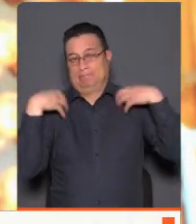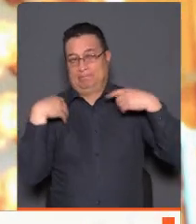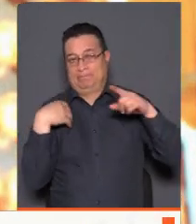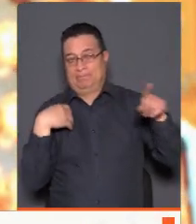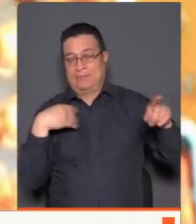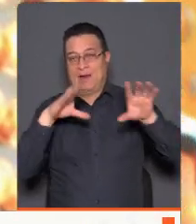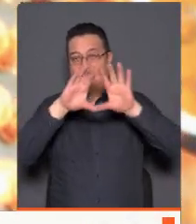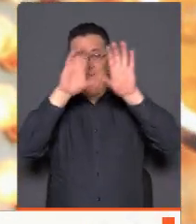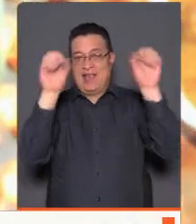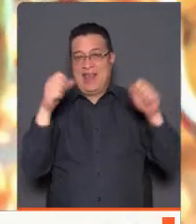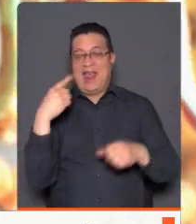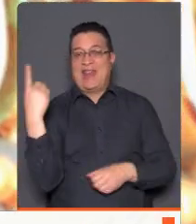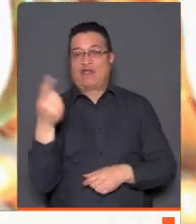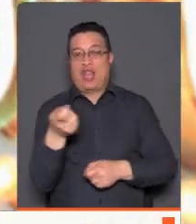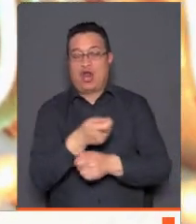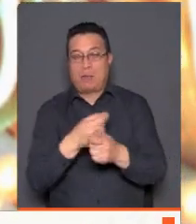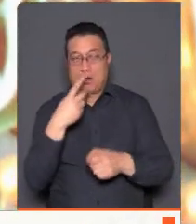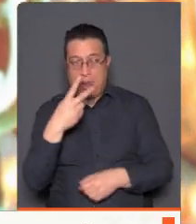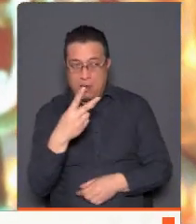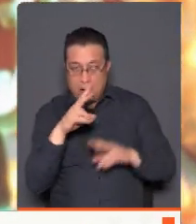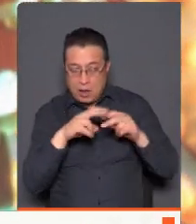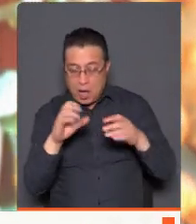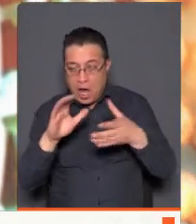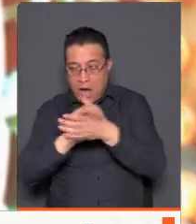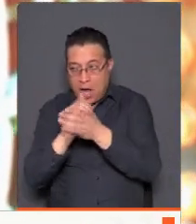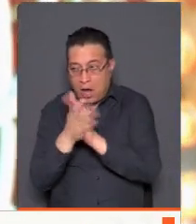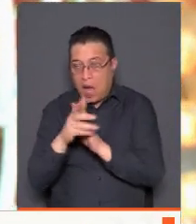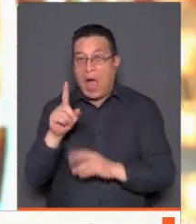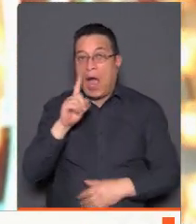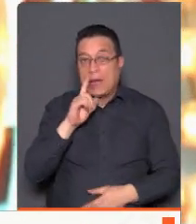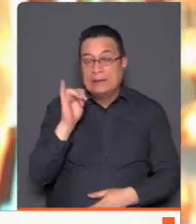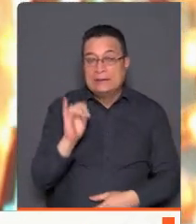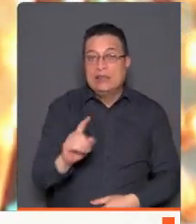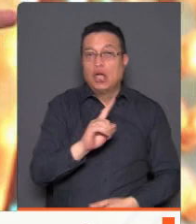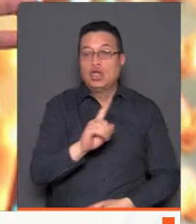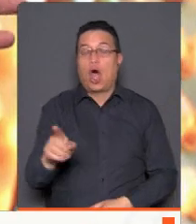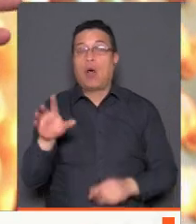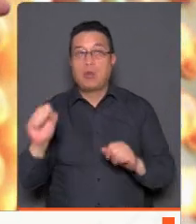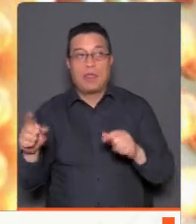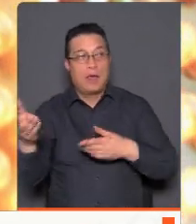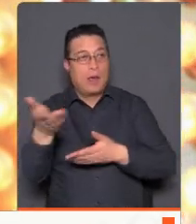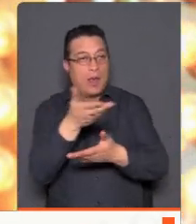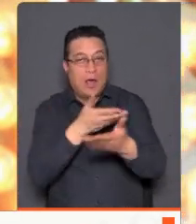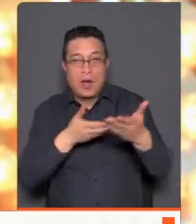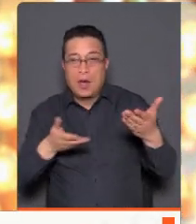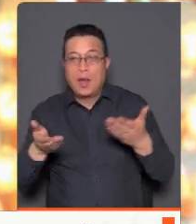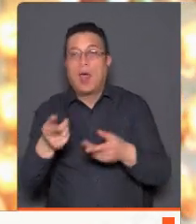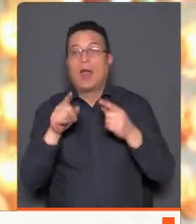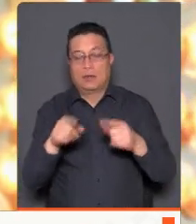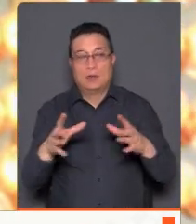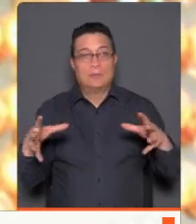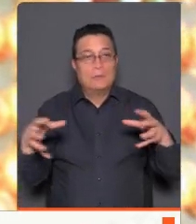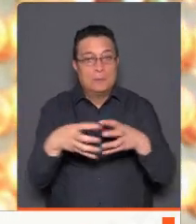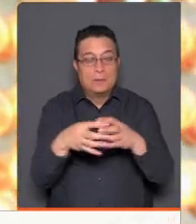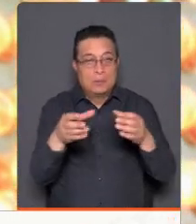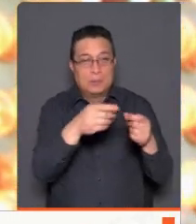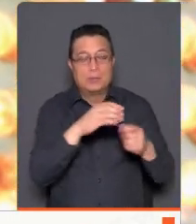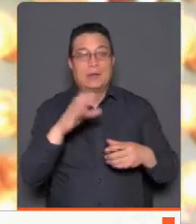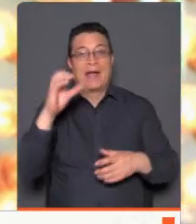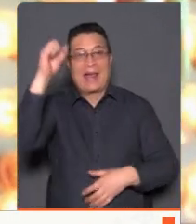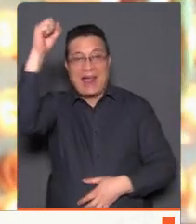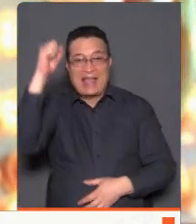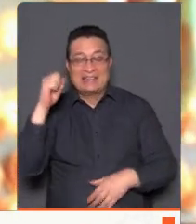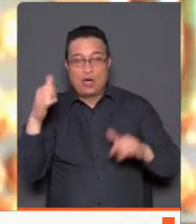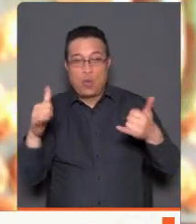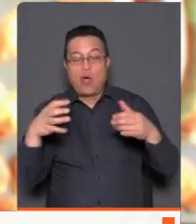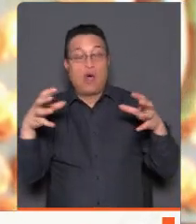alguna conversación en algún acuerdo, quizás lo que estudia es que pudo darse eventualmente en la Asociación de Casinos y Juegos, donde conversaron